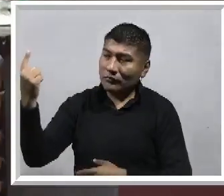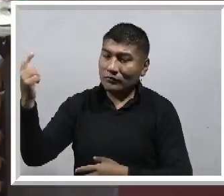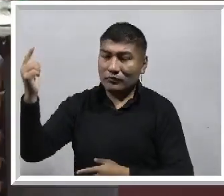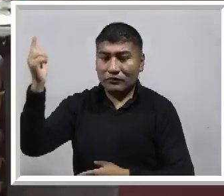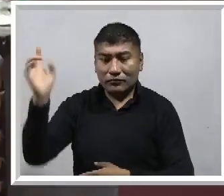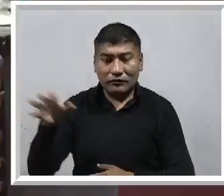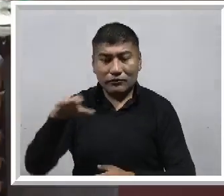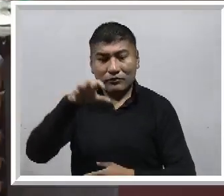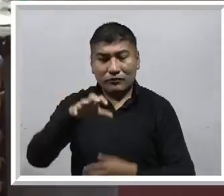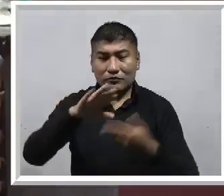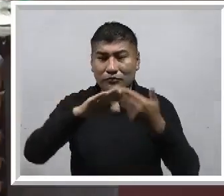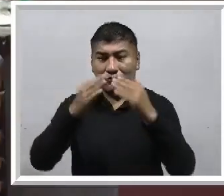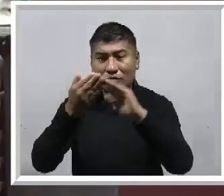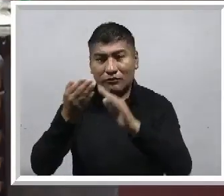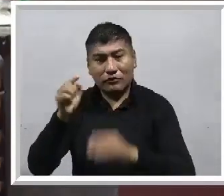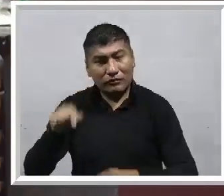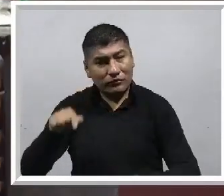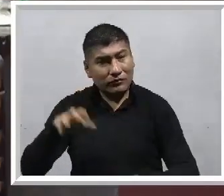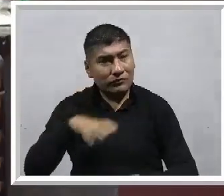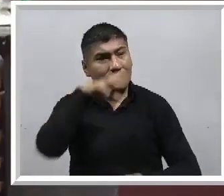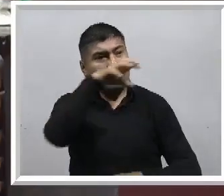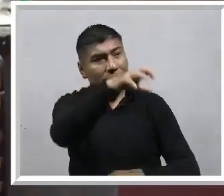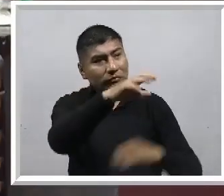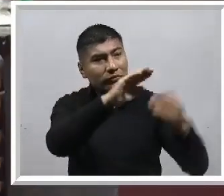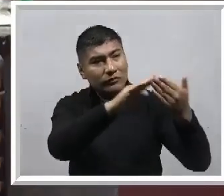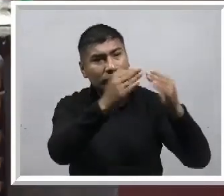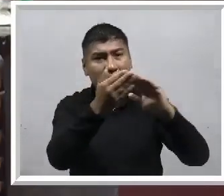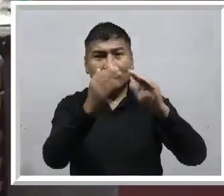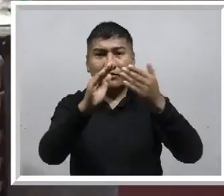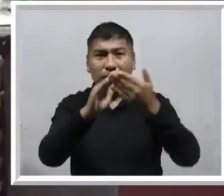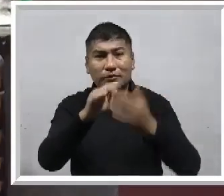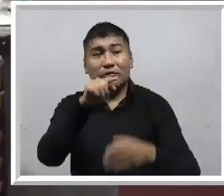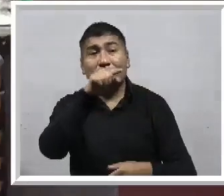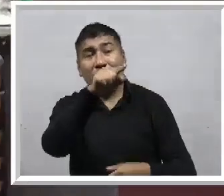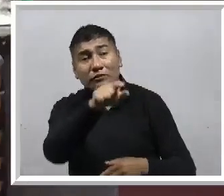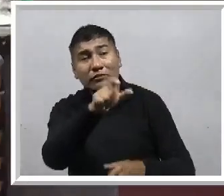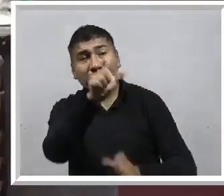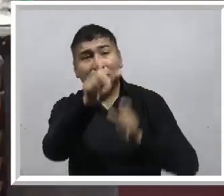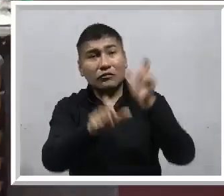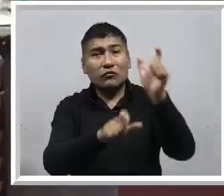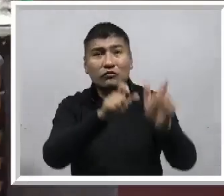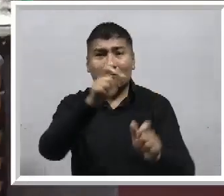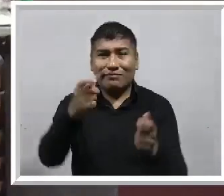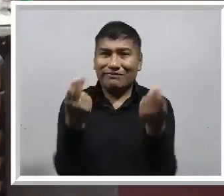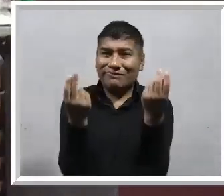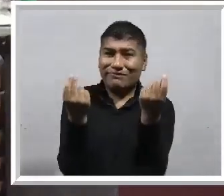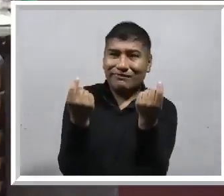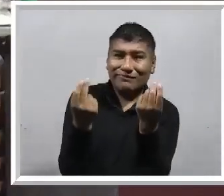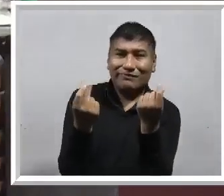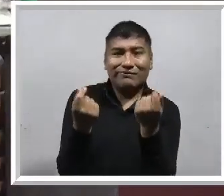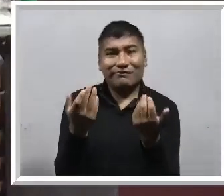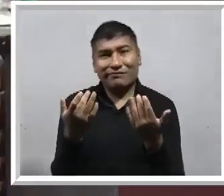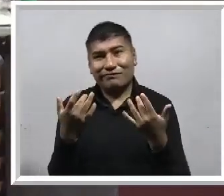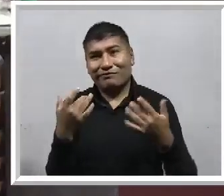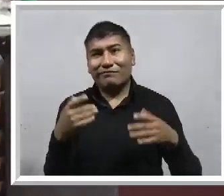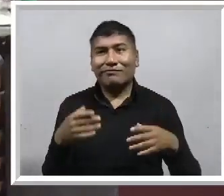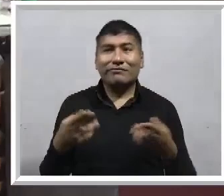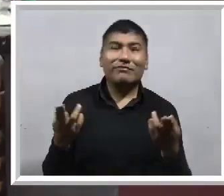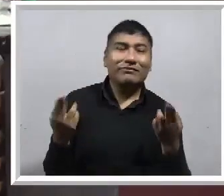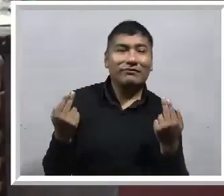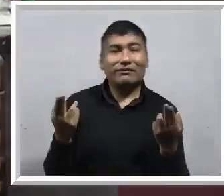decir el decápolis donde hay gente quizás ampulosa que tiene todo